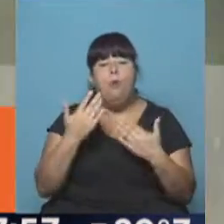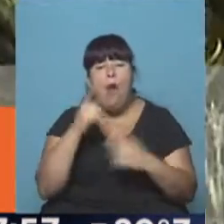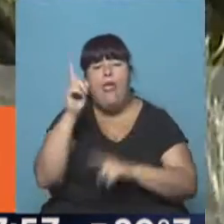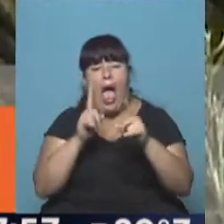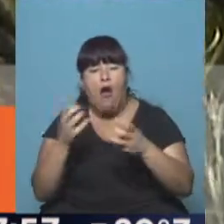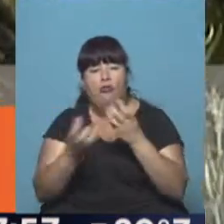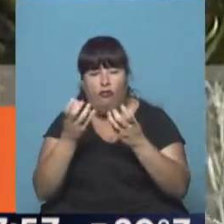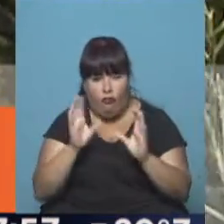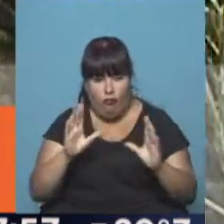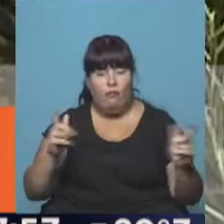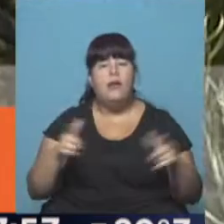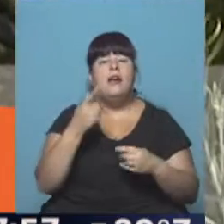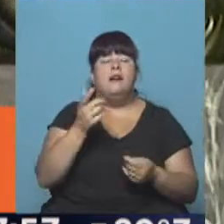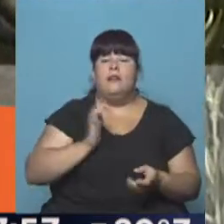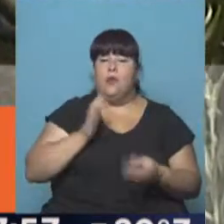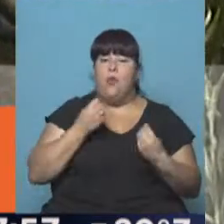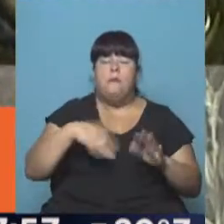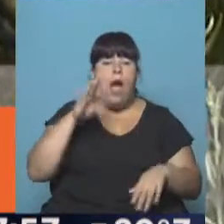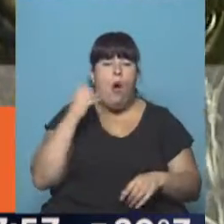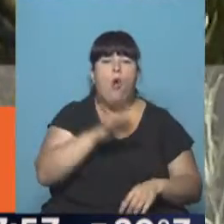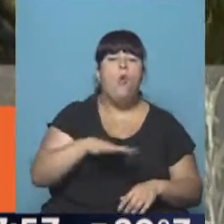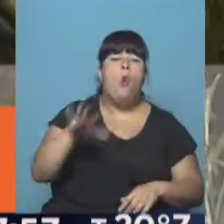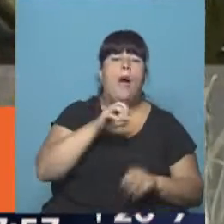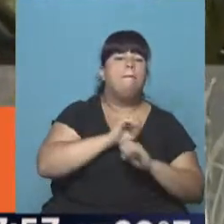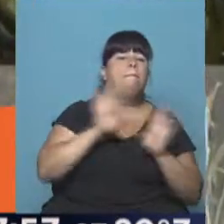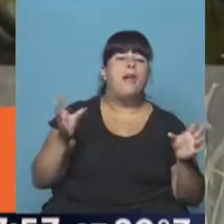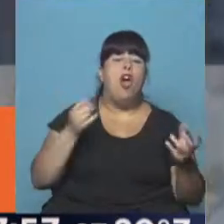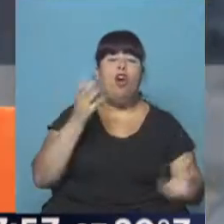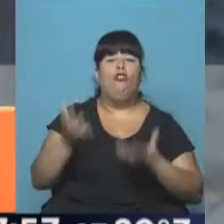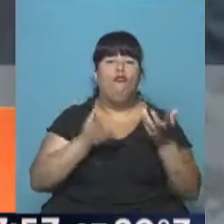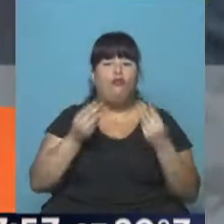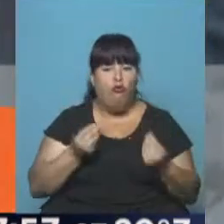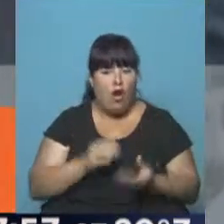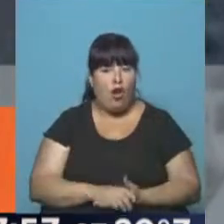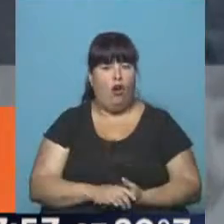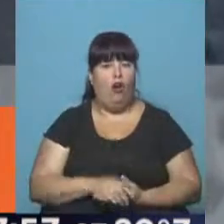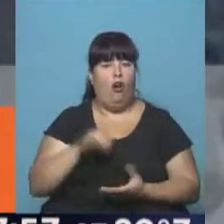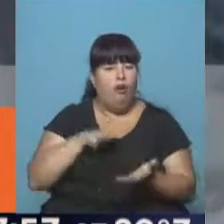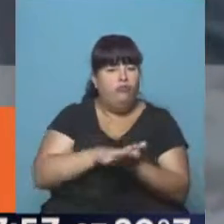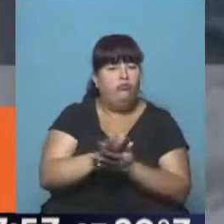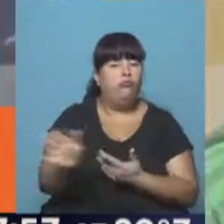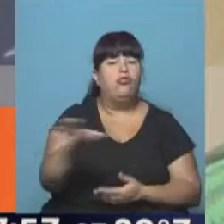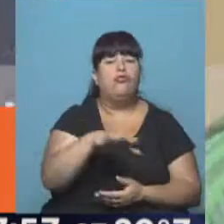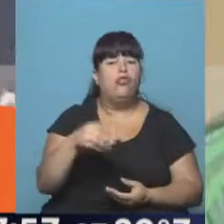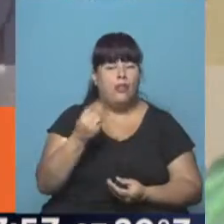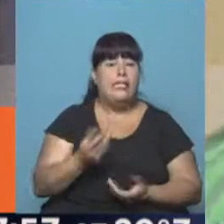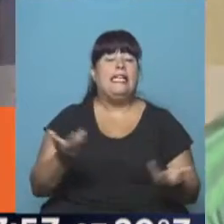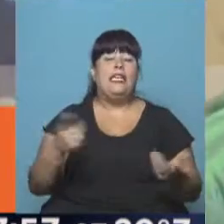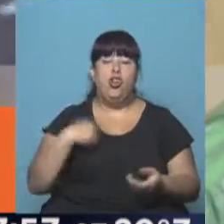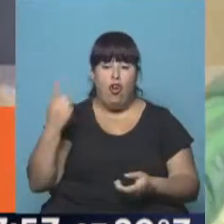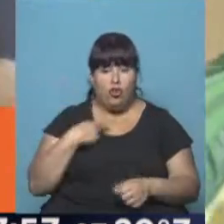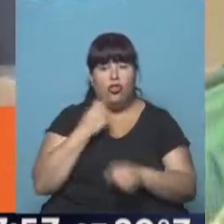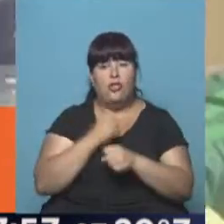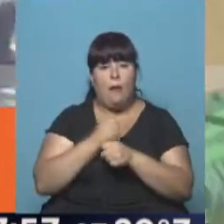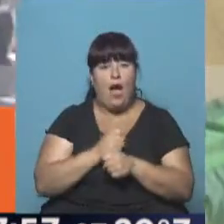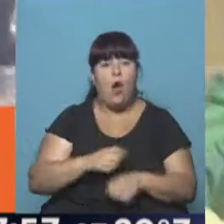alguna actividad. ¿Qué fue lo que más te impactó? El lugar donde el fuego allí arrasó con todo. Y nosotros estuvimos